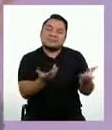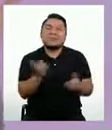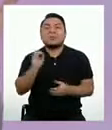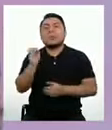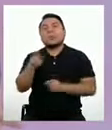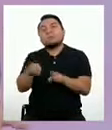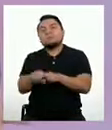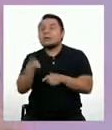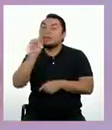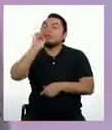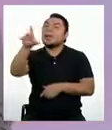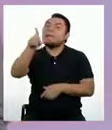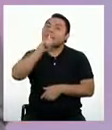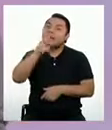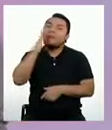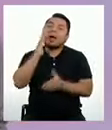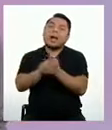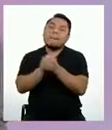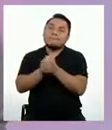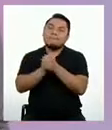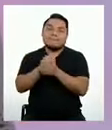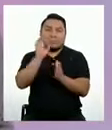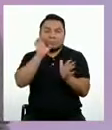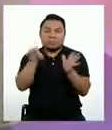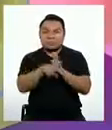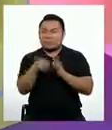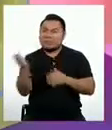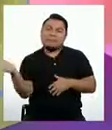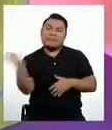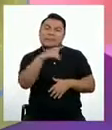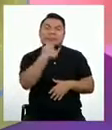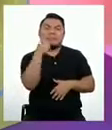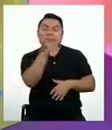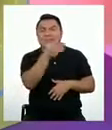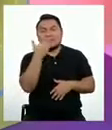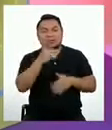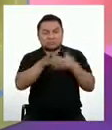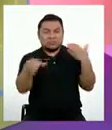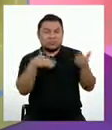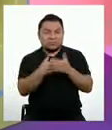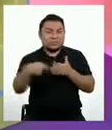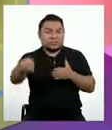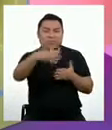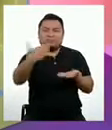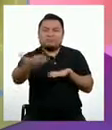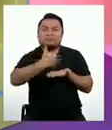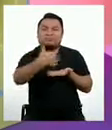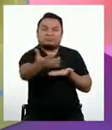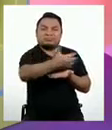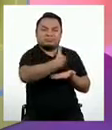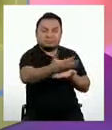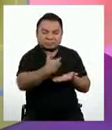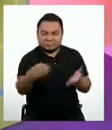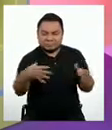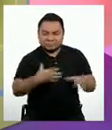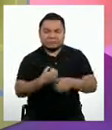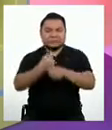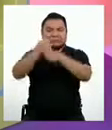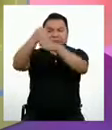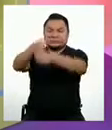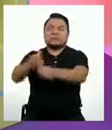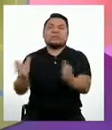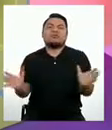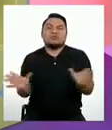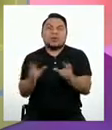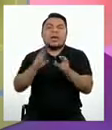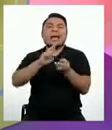decirle a nuestros papás, a nuestros amigos, por ejemplo, porque no vamos y llevamos todo lo que podemos juntar en una semana a una estación